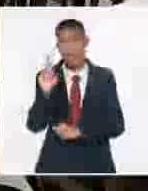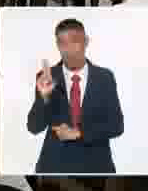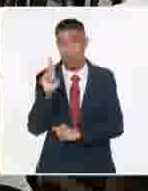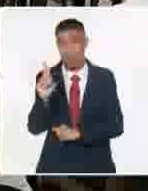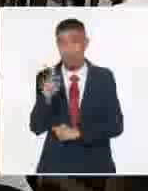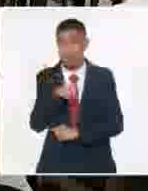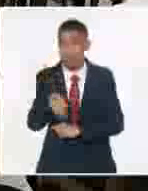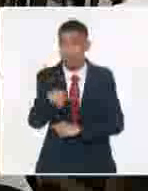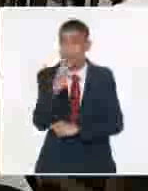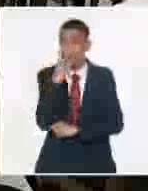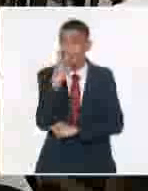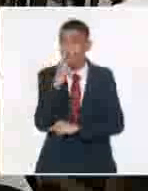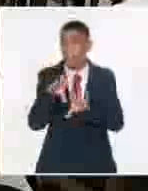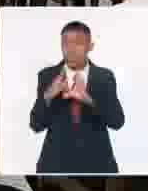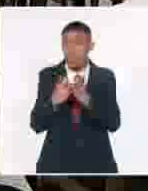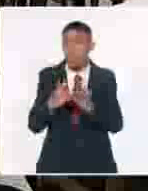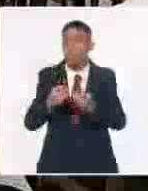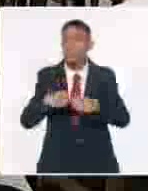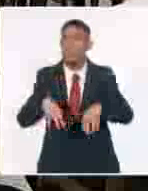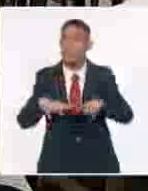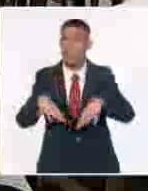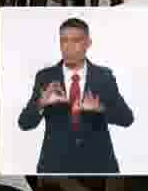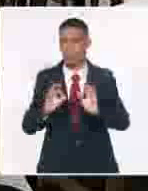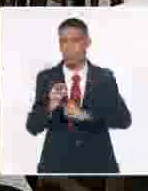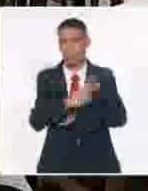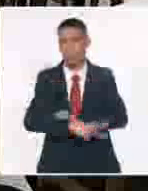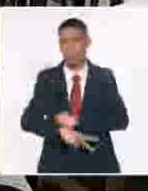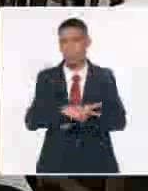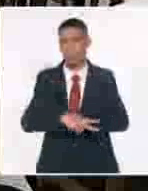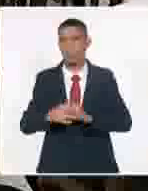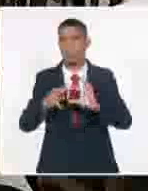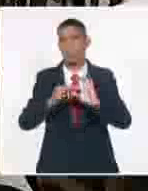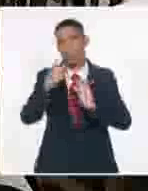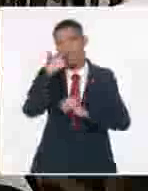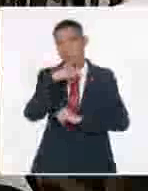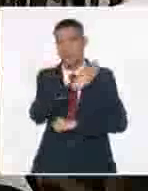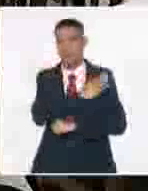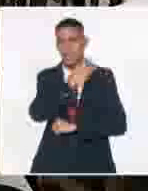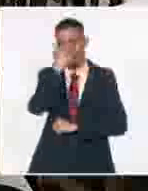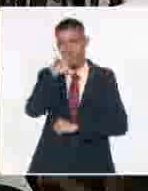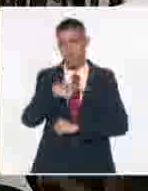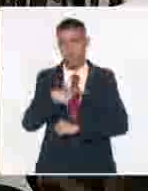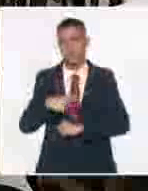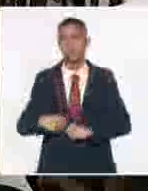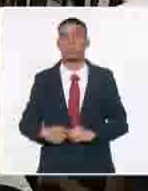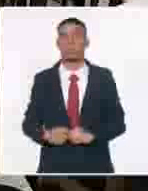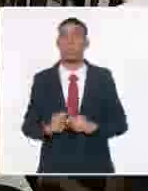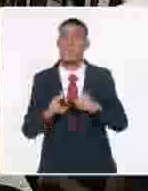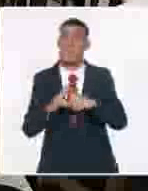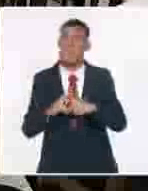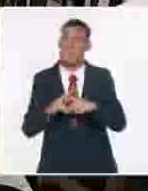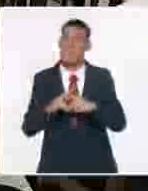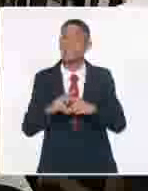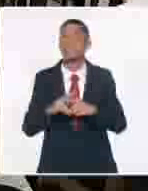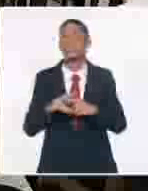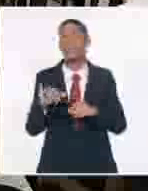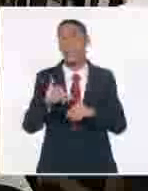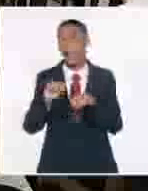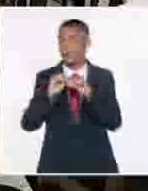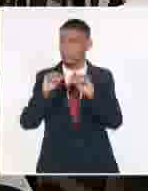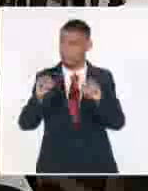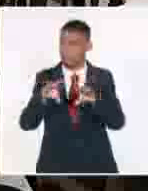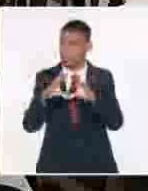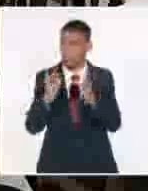para atender la catastrófica situación en Gaza. Llama a todas las partes involucradas